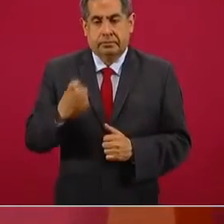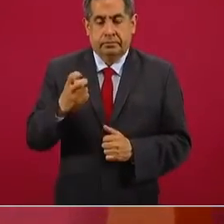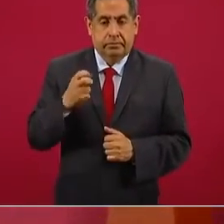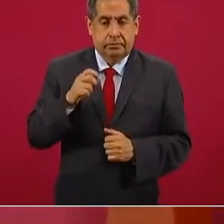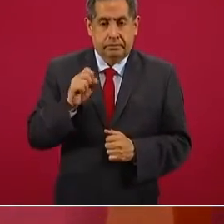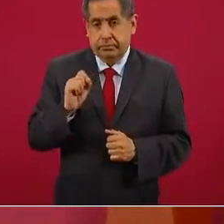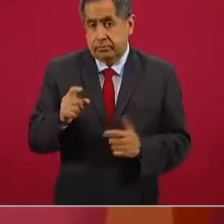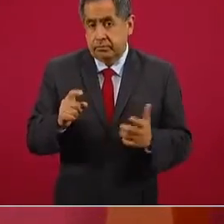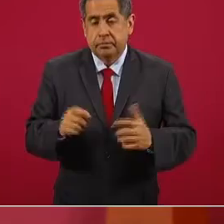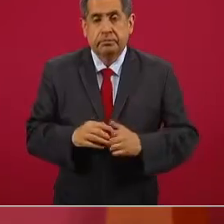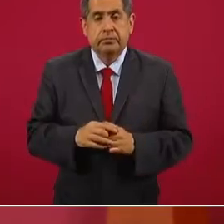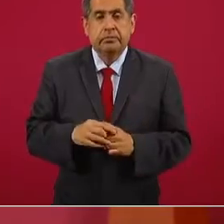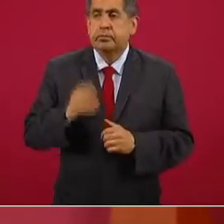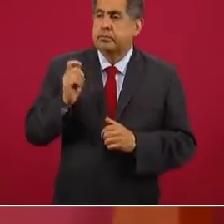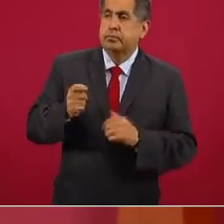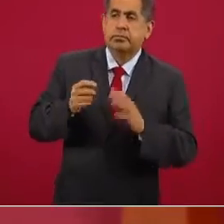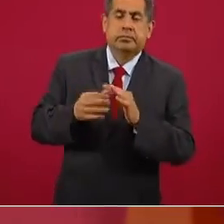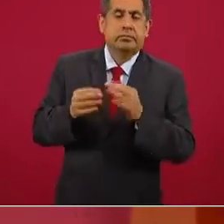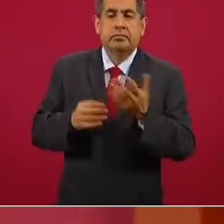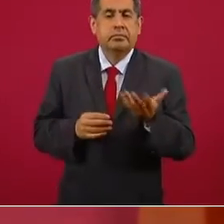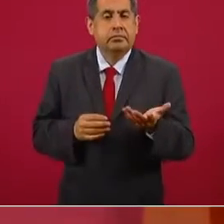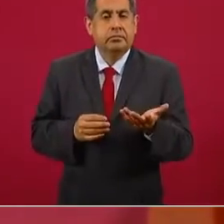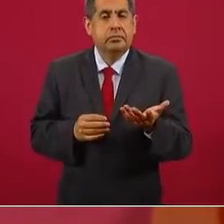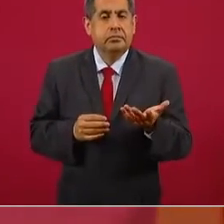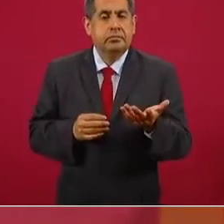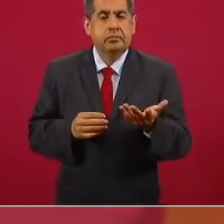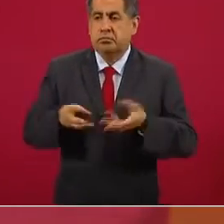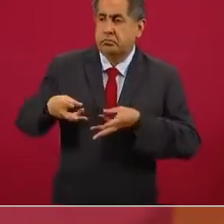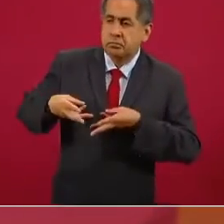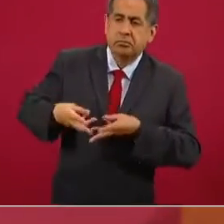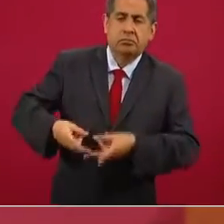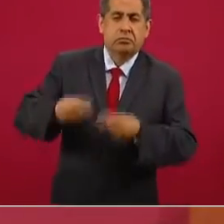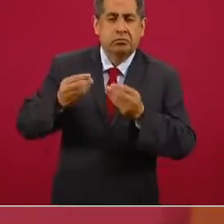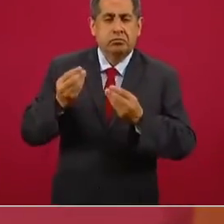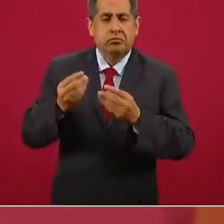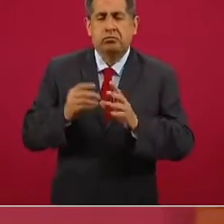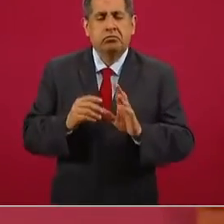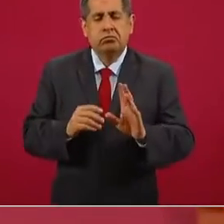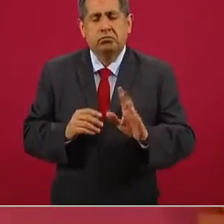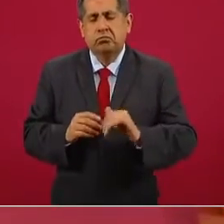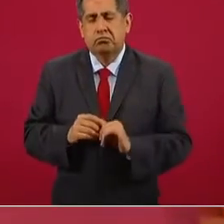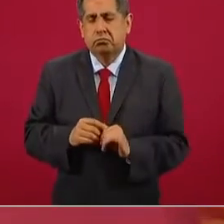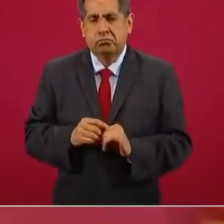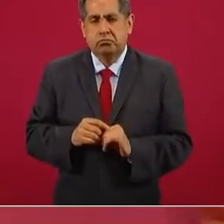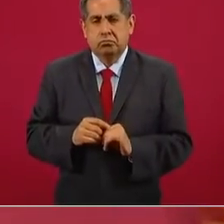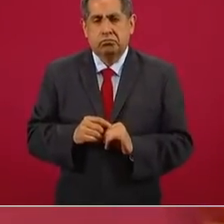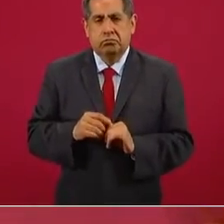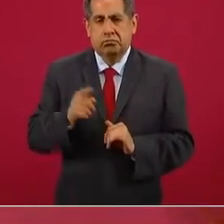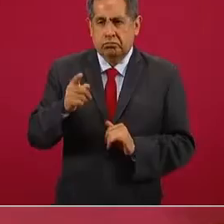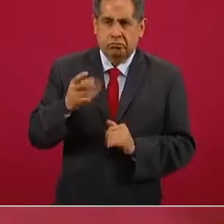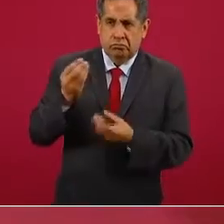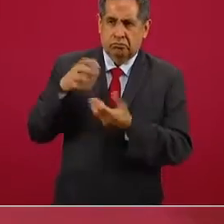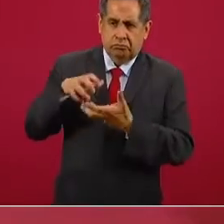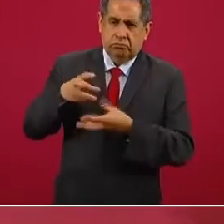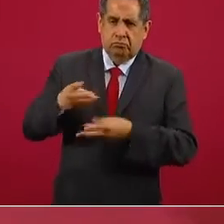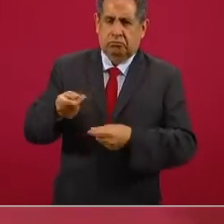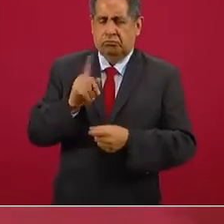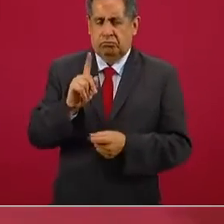esto significaría no gastar esos recursos.